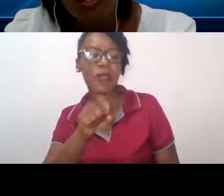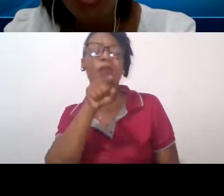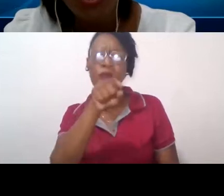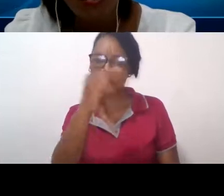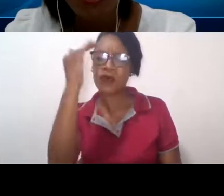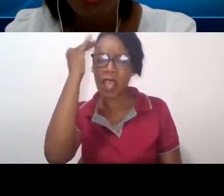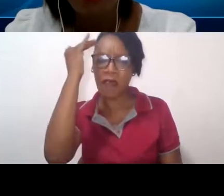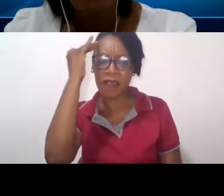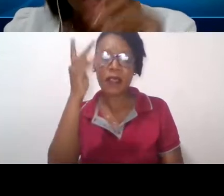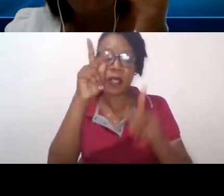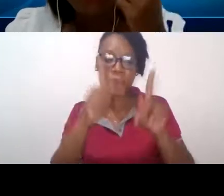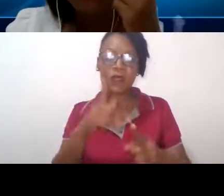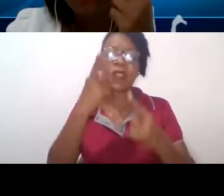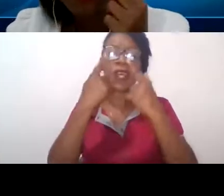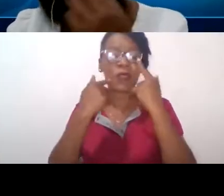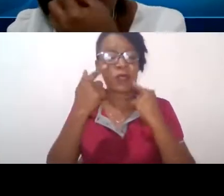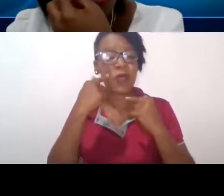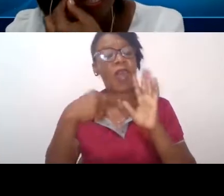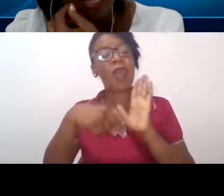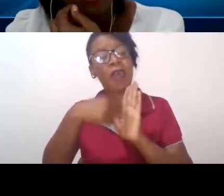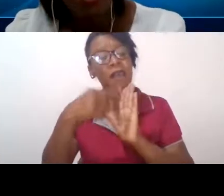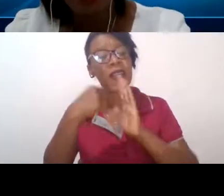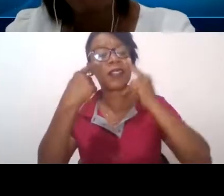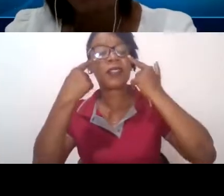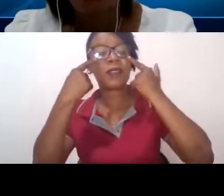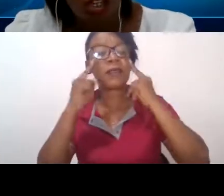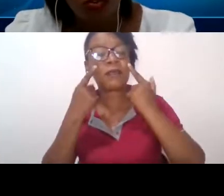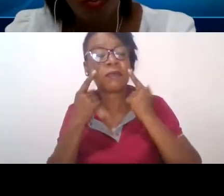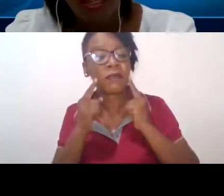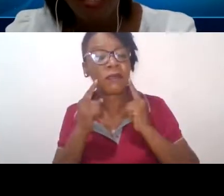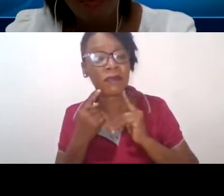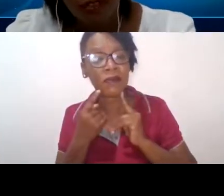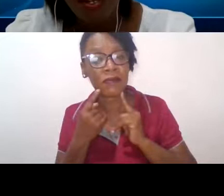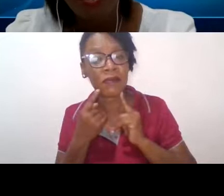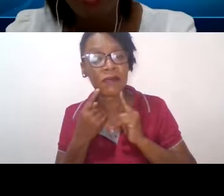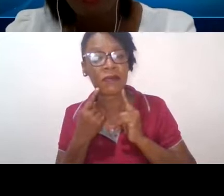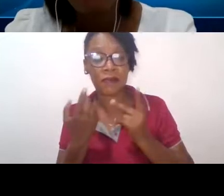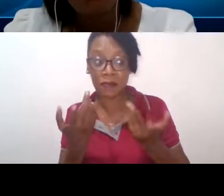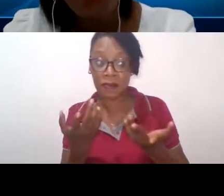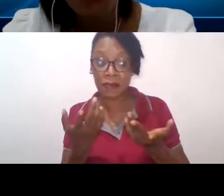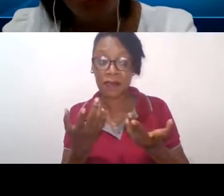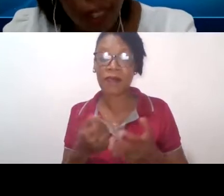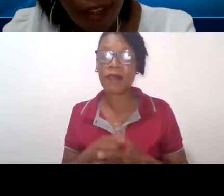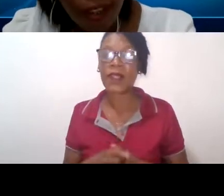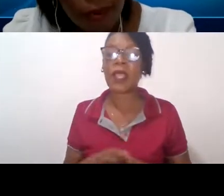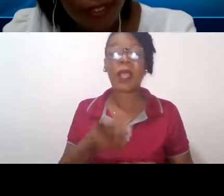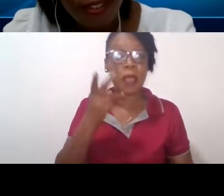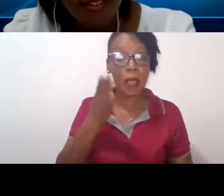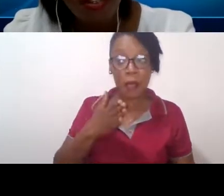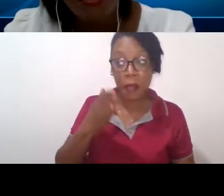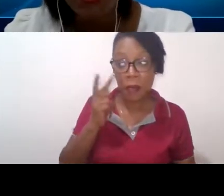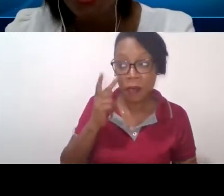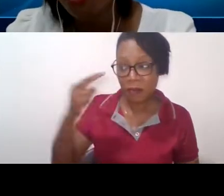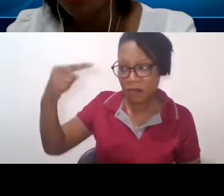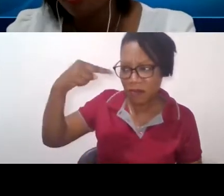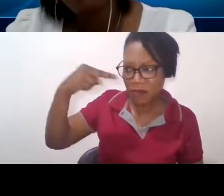las personas lloran, a veces salen lágrimas de los ojos de las personas. Mi amor, ¿tú ves lágrimas que están